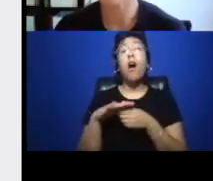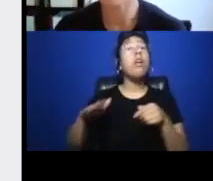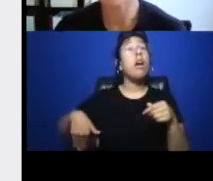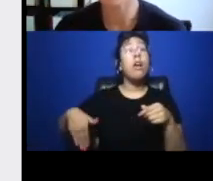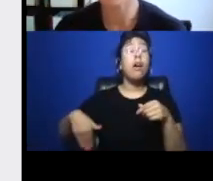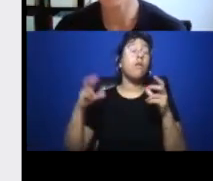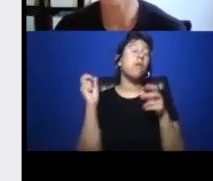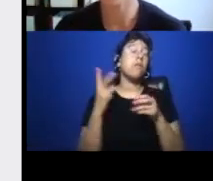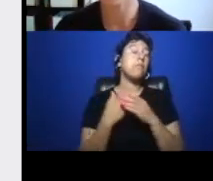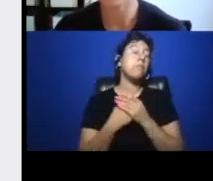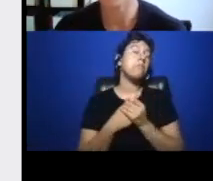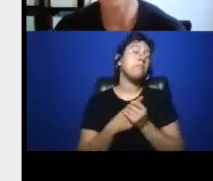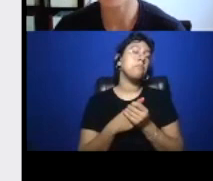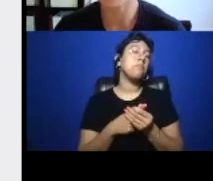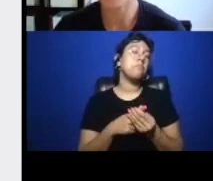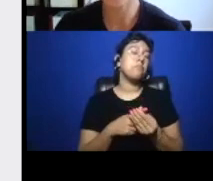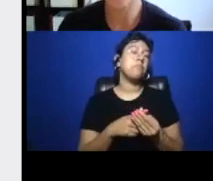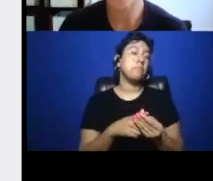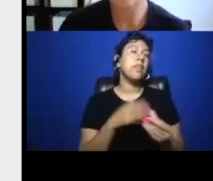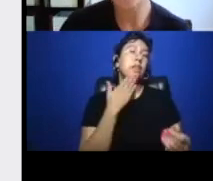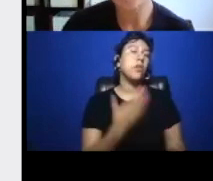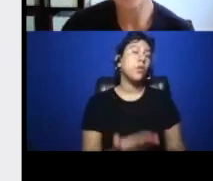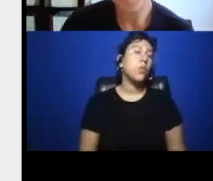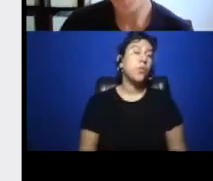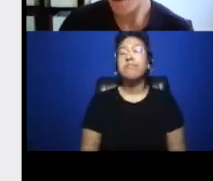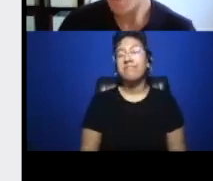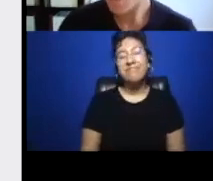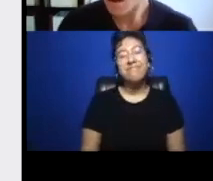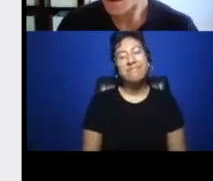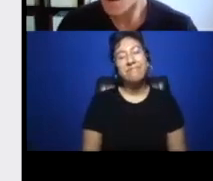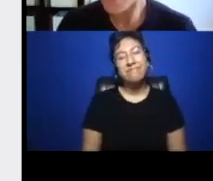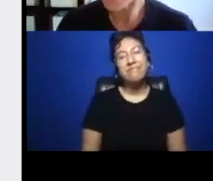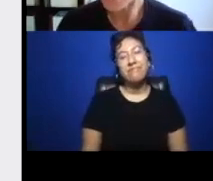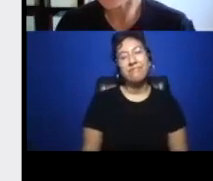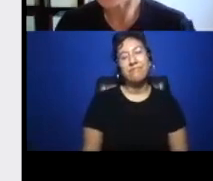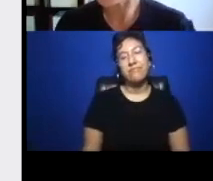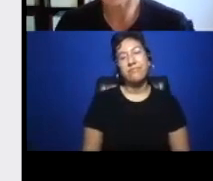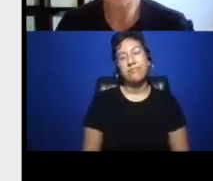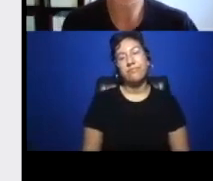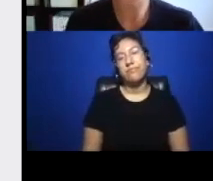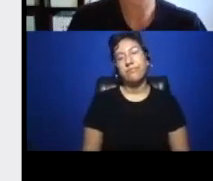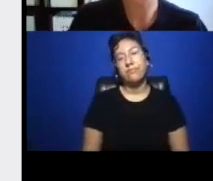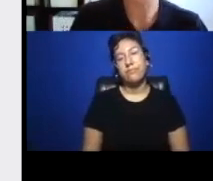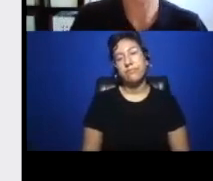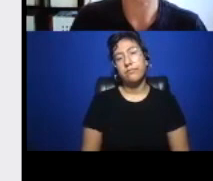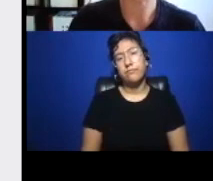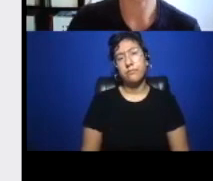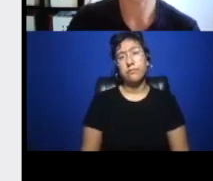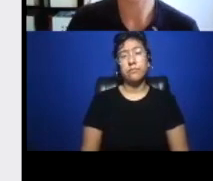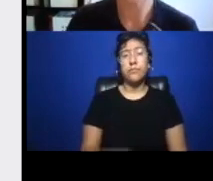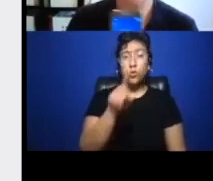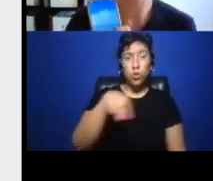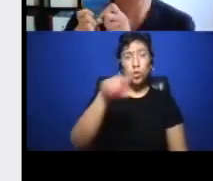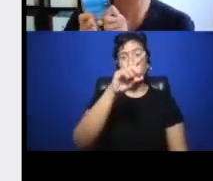Ok, no, todavía no. Ok, muchas gracias. Gracias a todos. Okay.